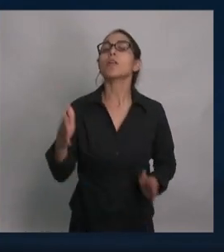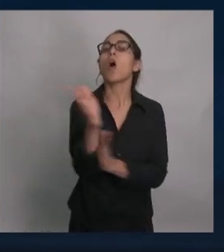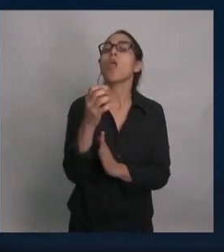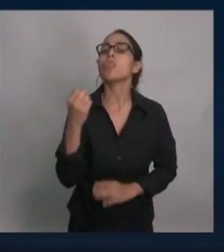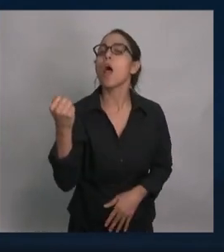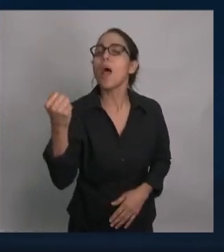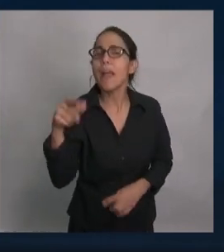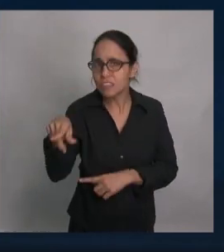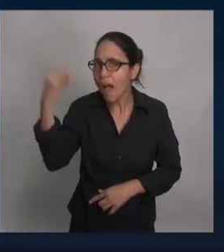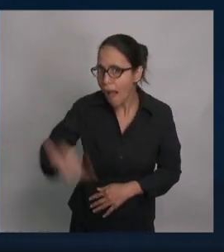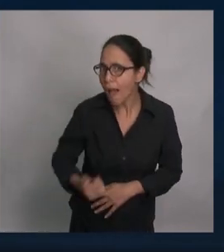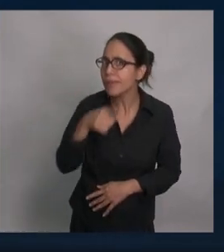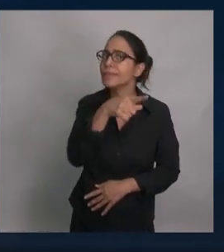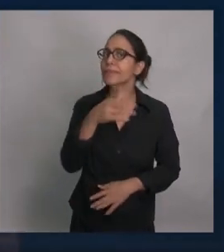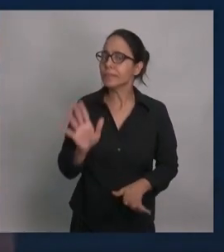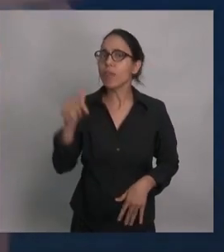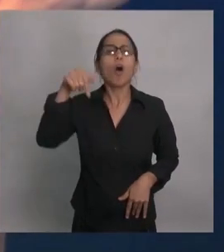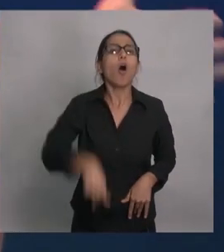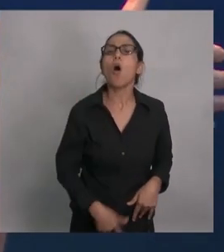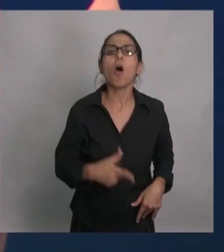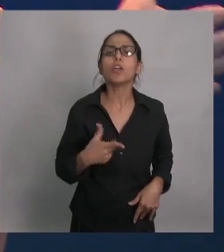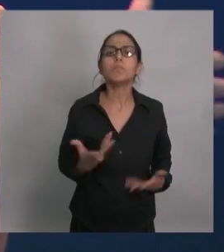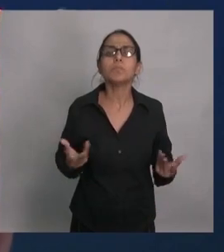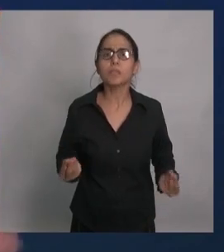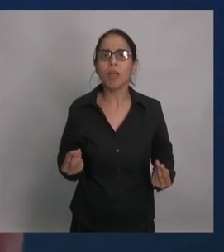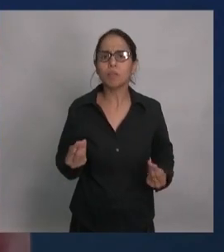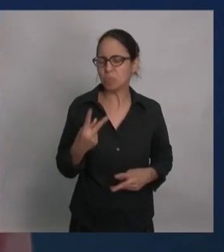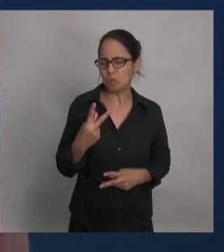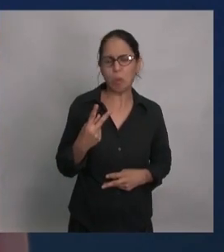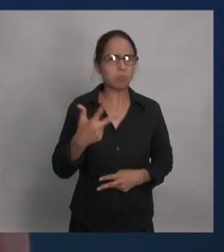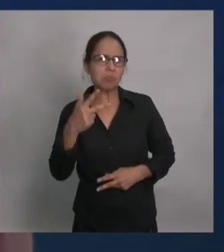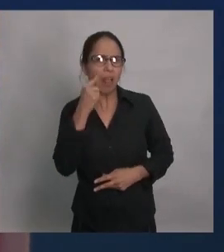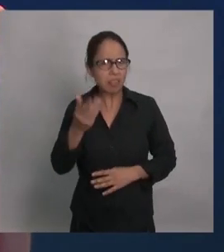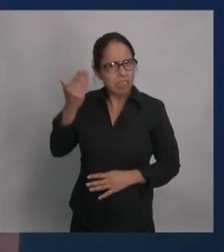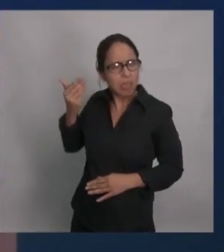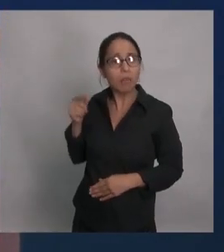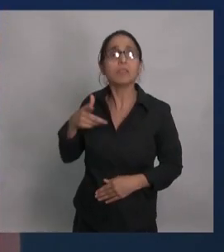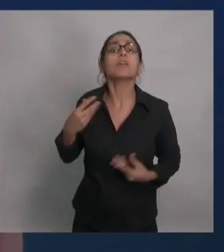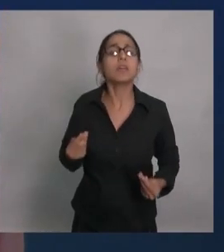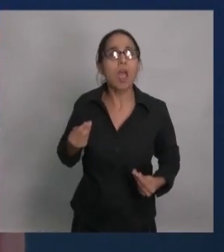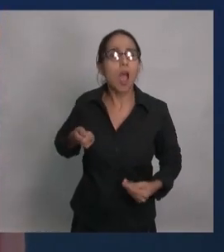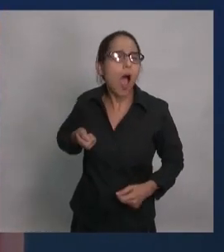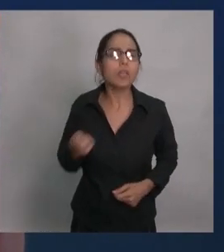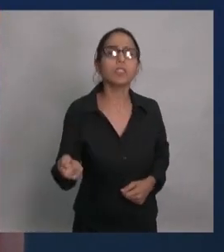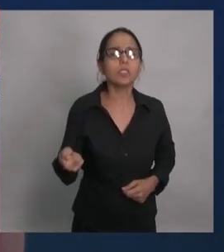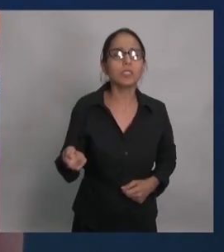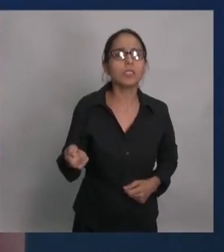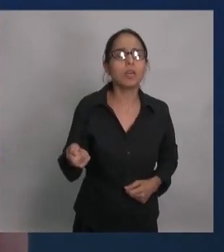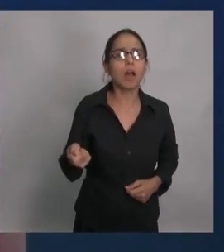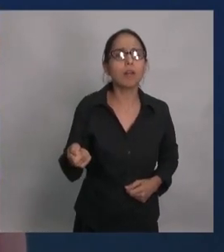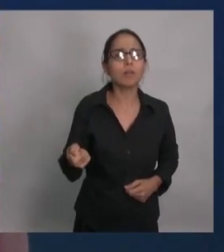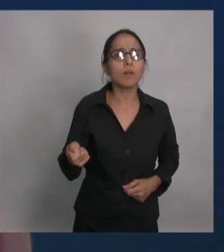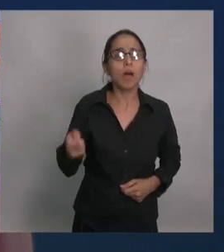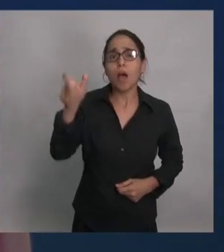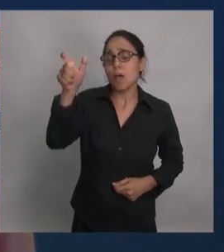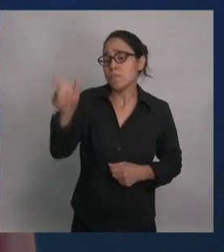Hoy día en Chile, hace solamente dos o tres días, asesinaron a un